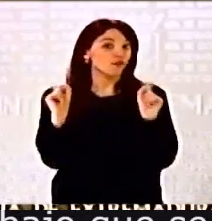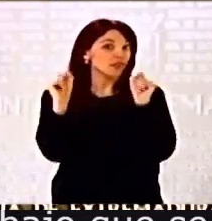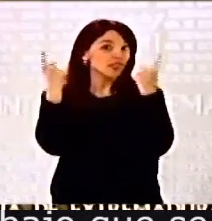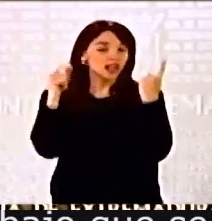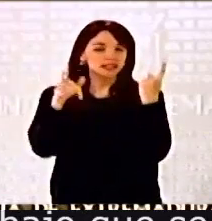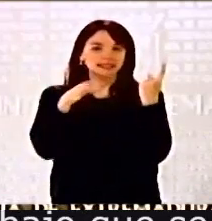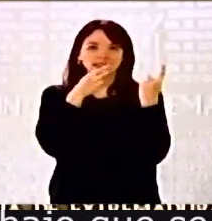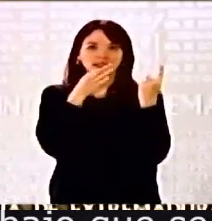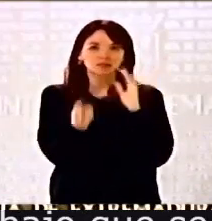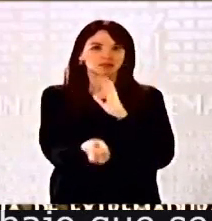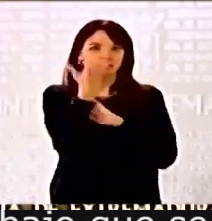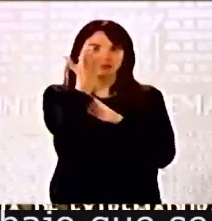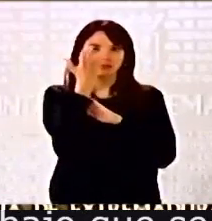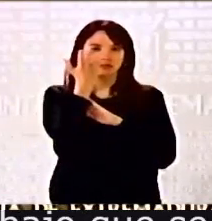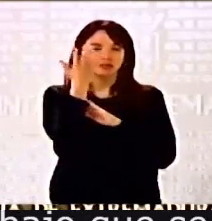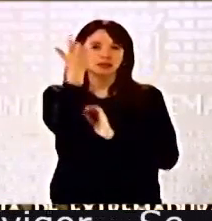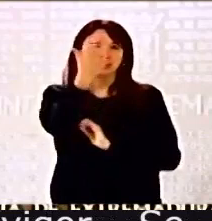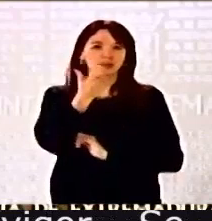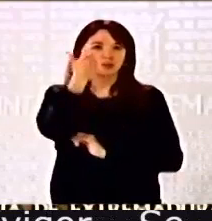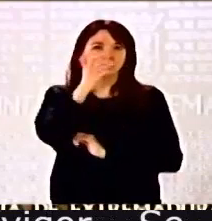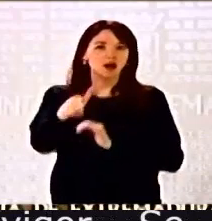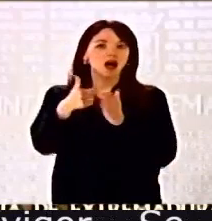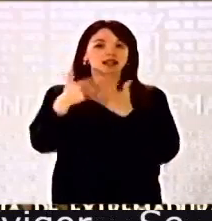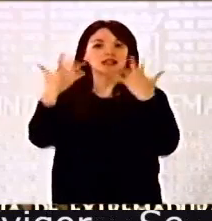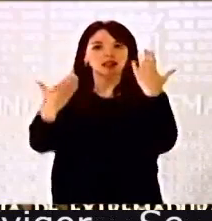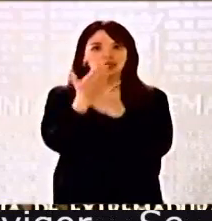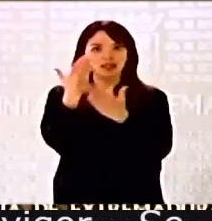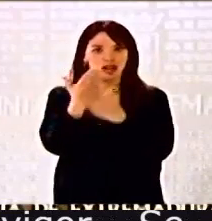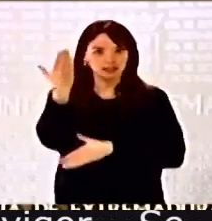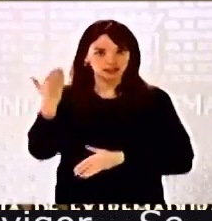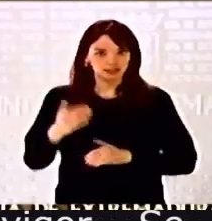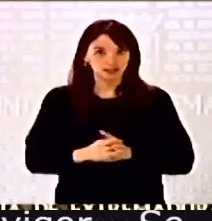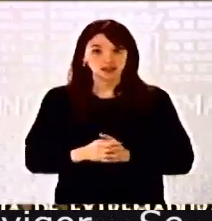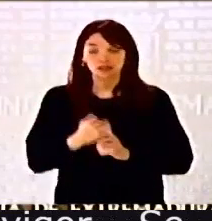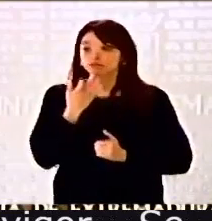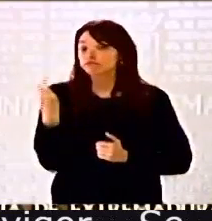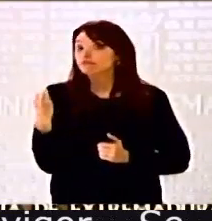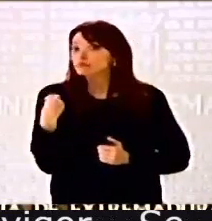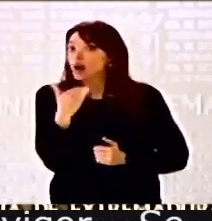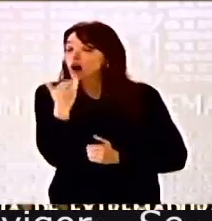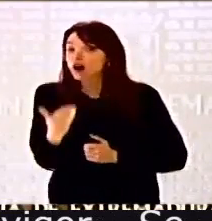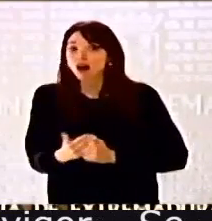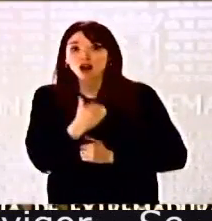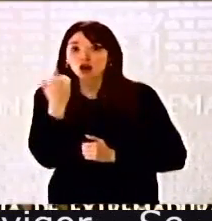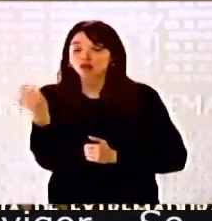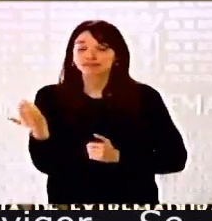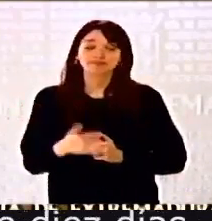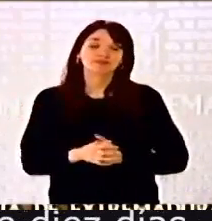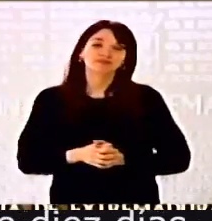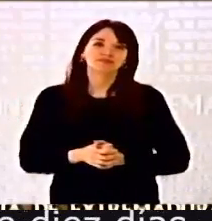y entrará en vigor dentro de 10 días. Si tenéis alguna pregunta que hacerme.